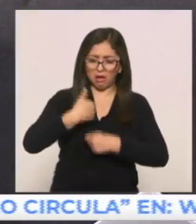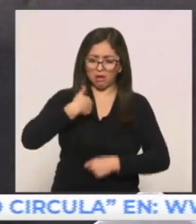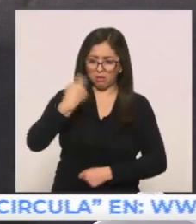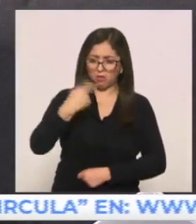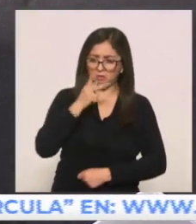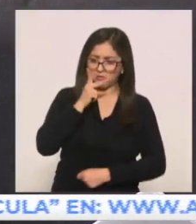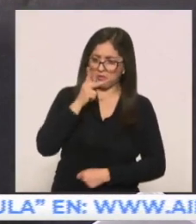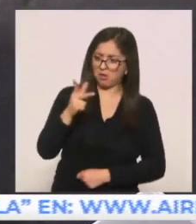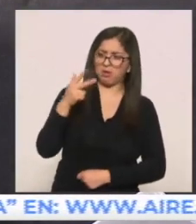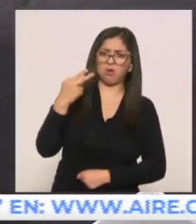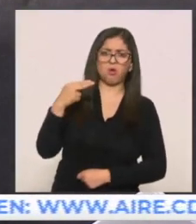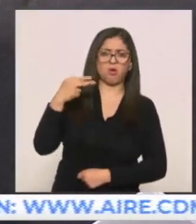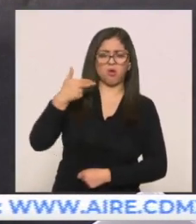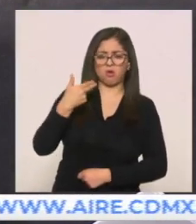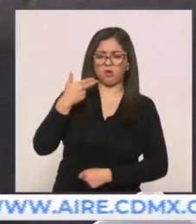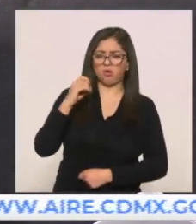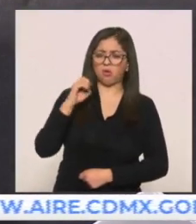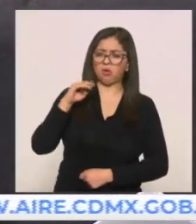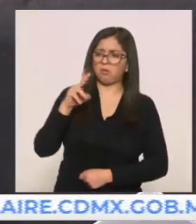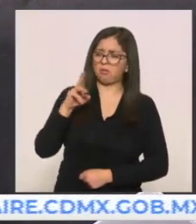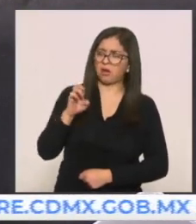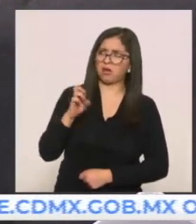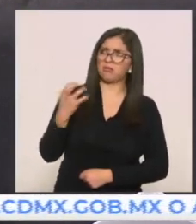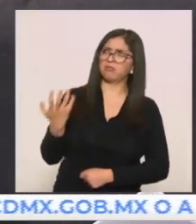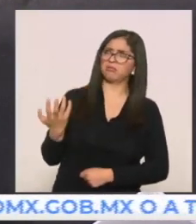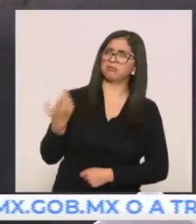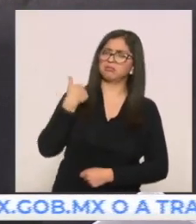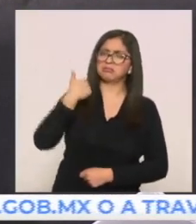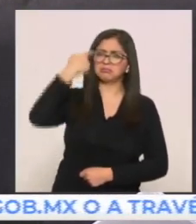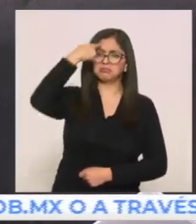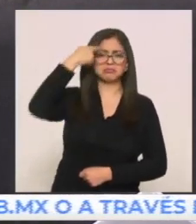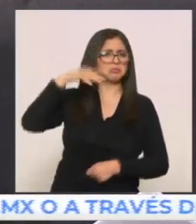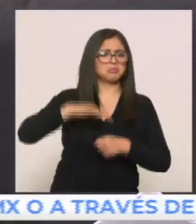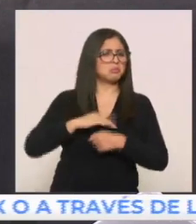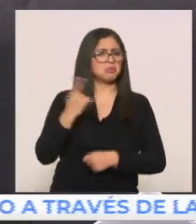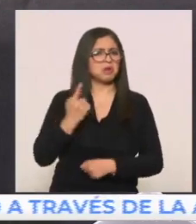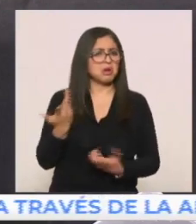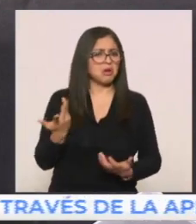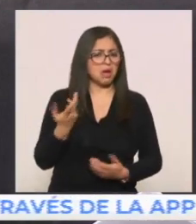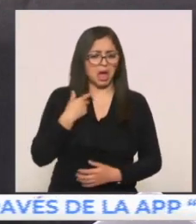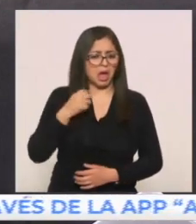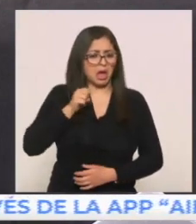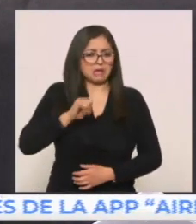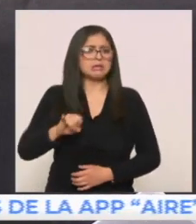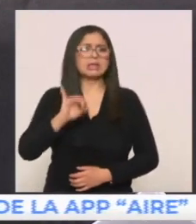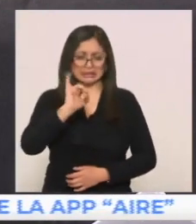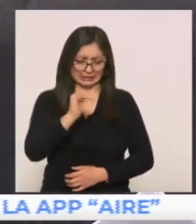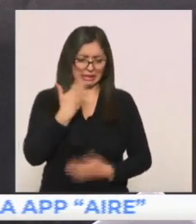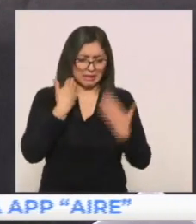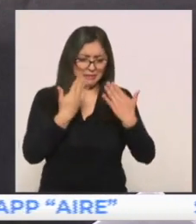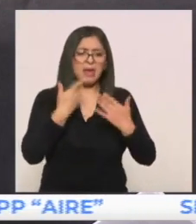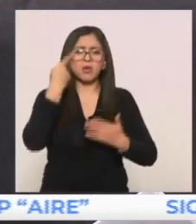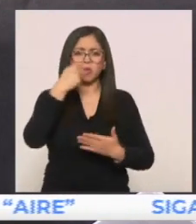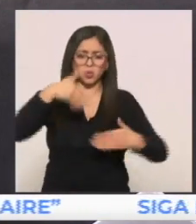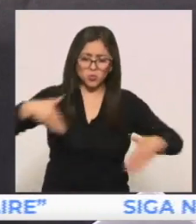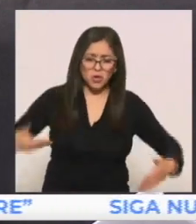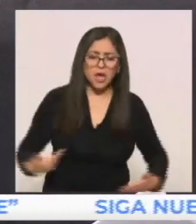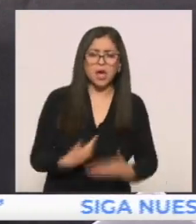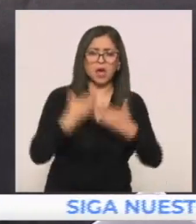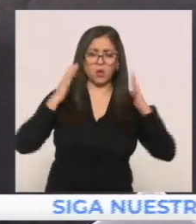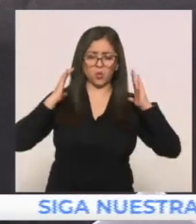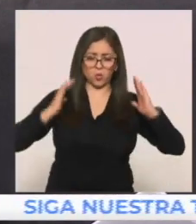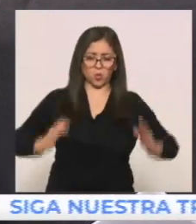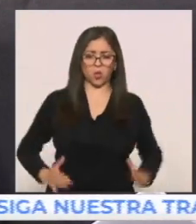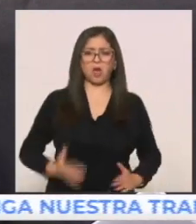que interiorizan esa pregunta, dicen, bueno, aprendí porque así soy, porque sí, bueno, llegaste al mundo con este cuerpo, pero lo que